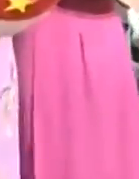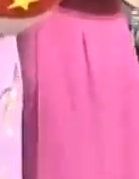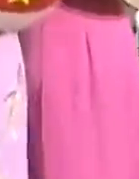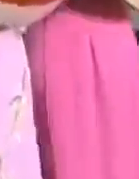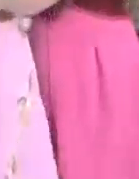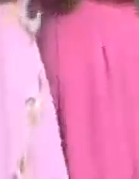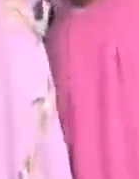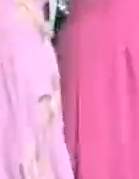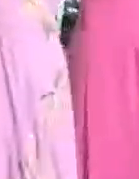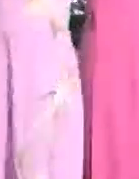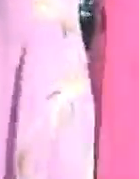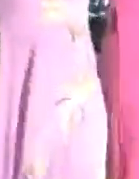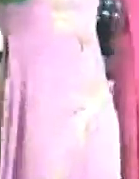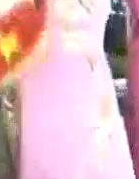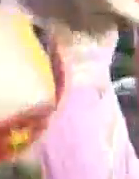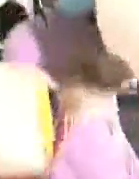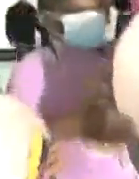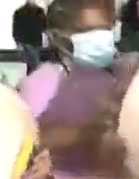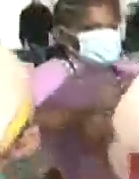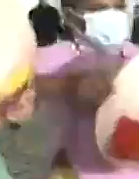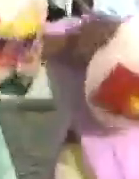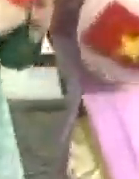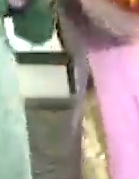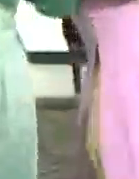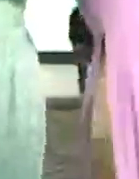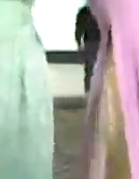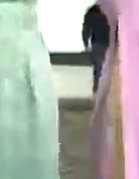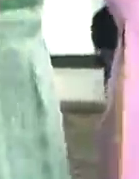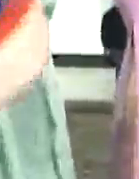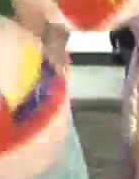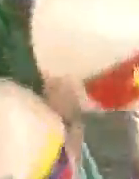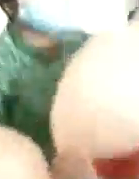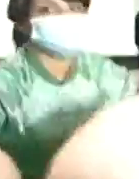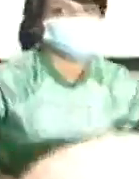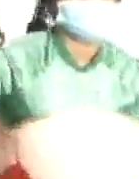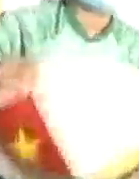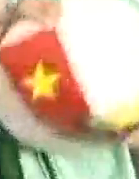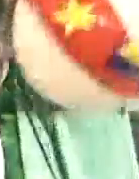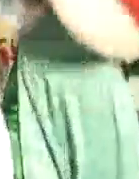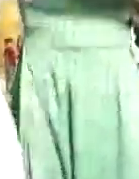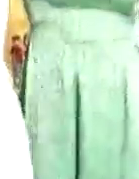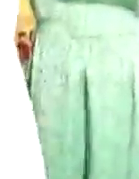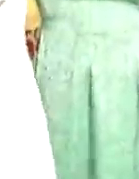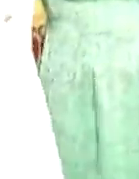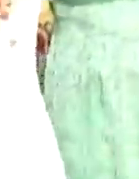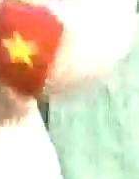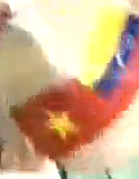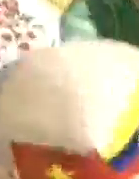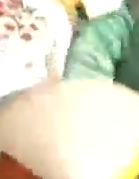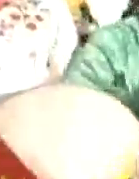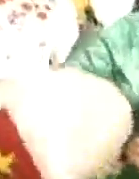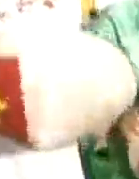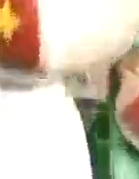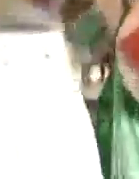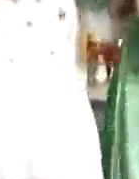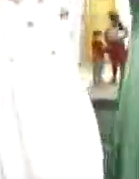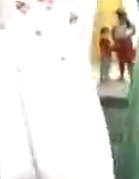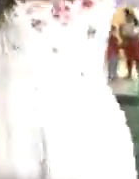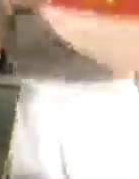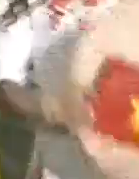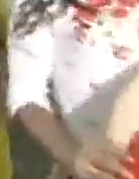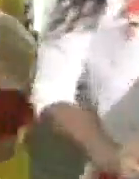www.filben.com.be. El presidente Nicolás Maduro ha pedido máxima difusión de la Filben en medios